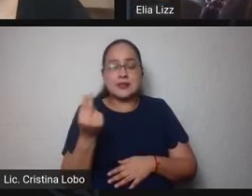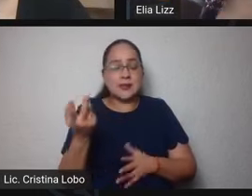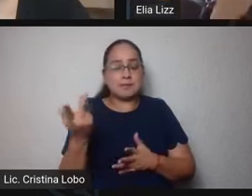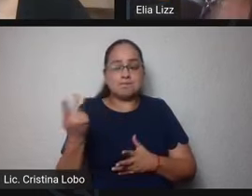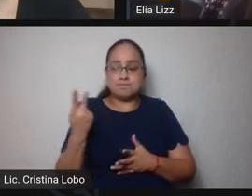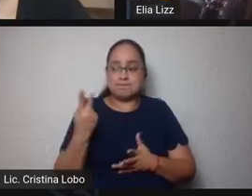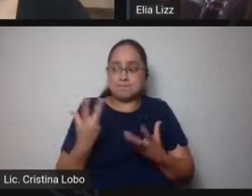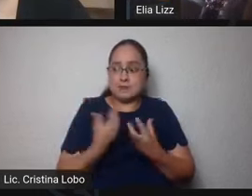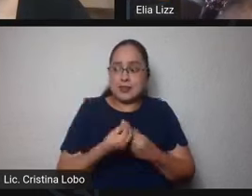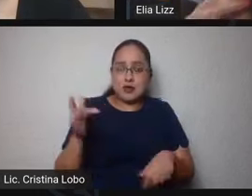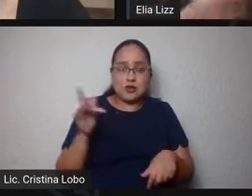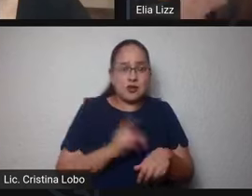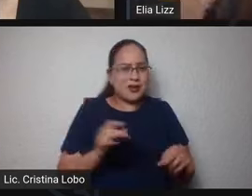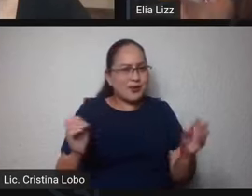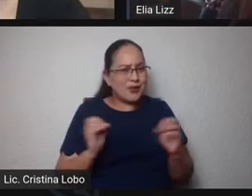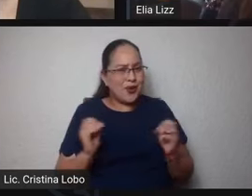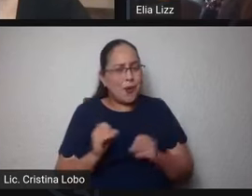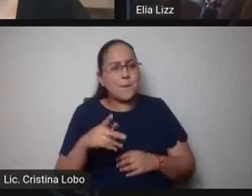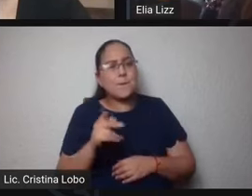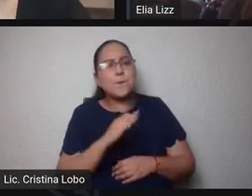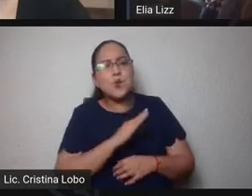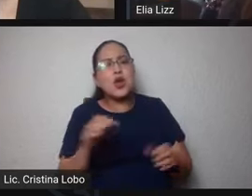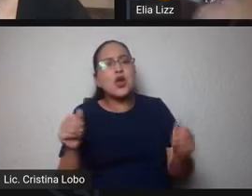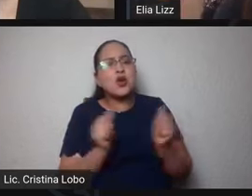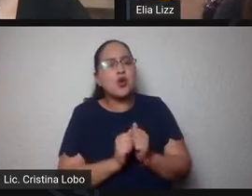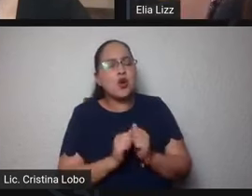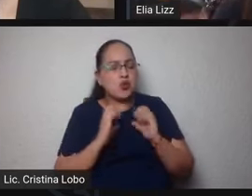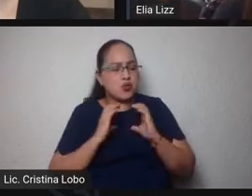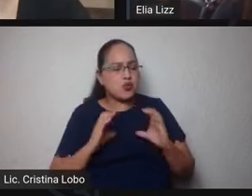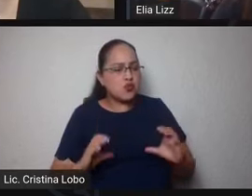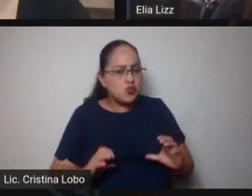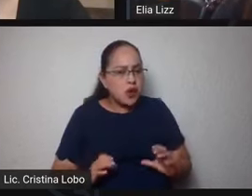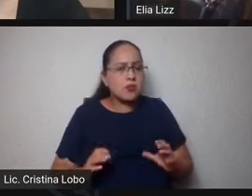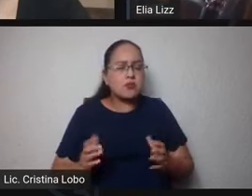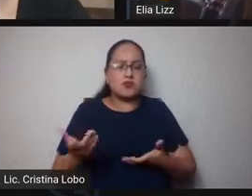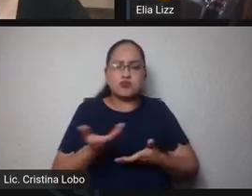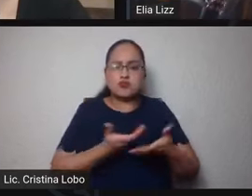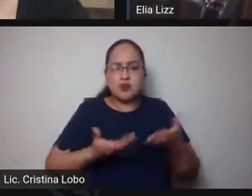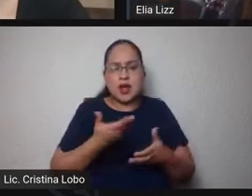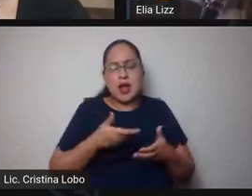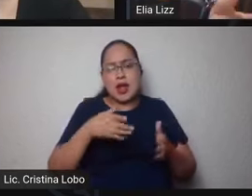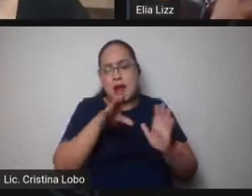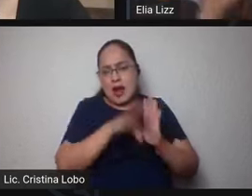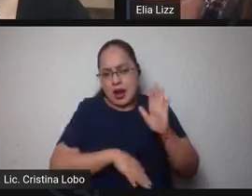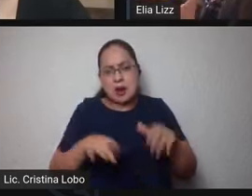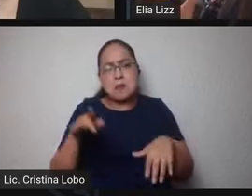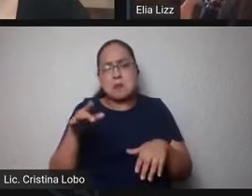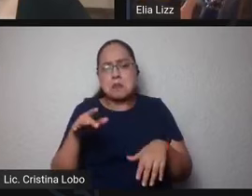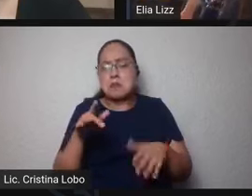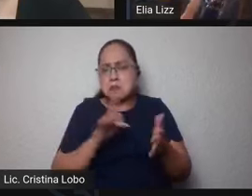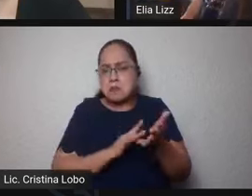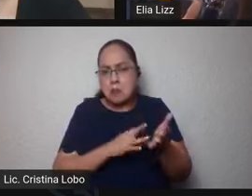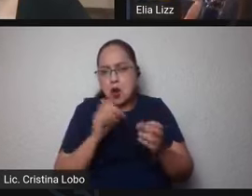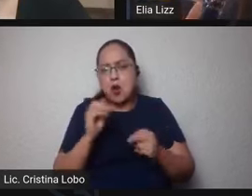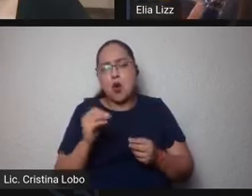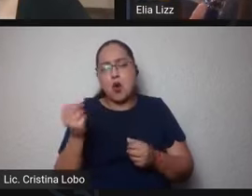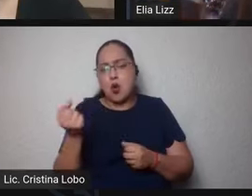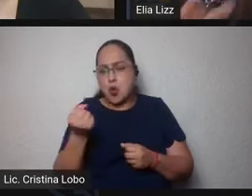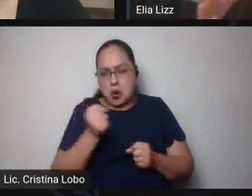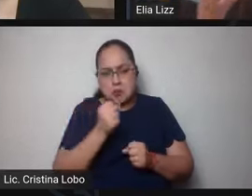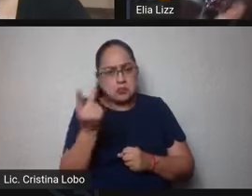al orgasmo, y se puede a través de las sensaciones corporales, sí tocando genitales probablemente, pero no llegando a tener una